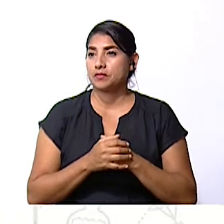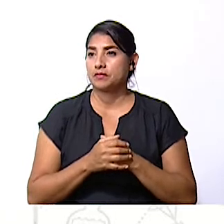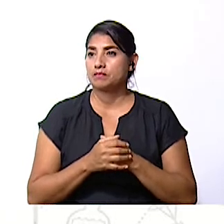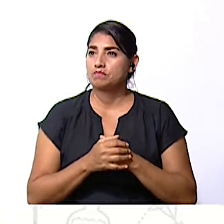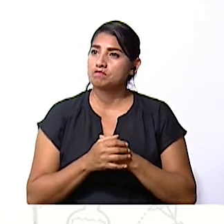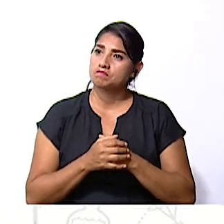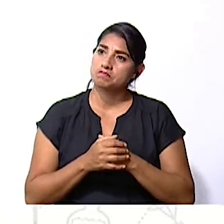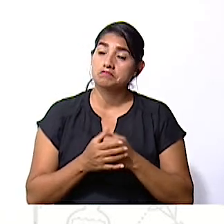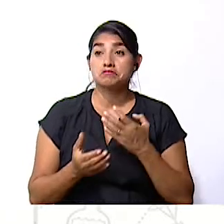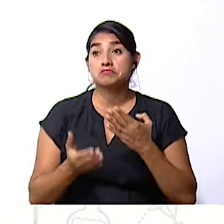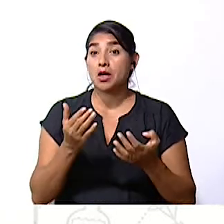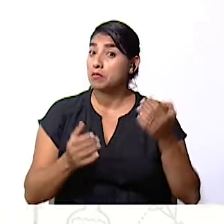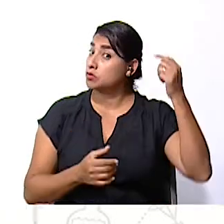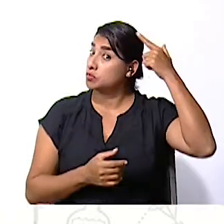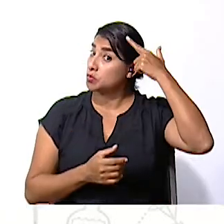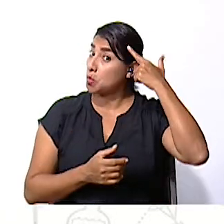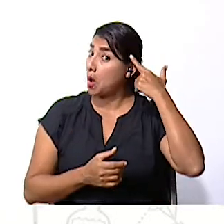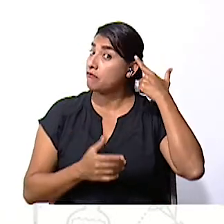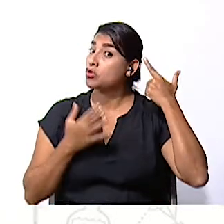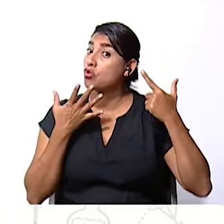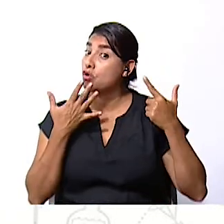Quizás el color del cabello,